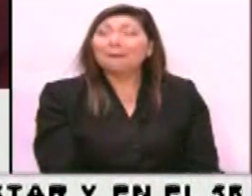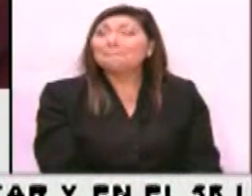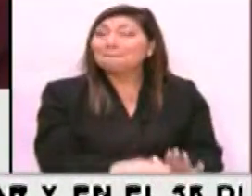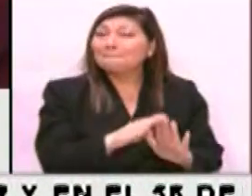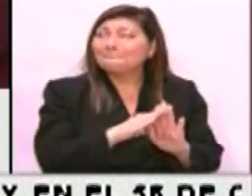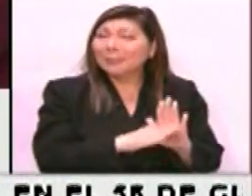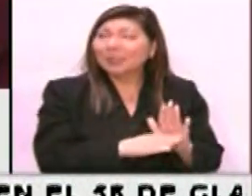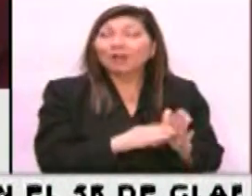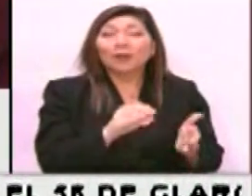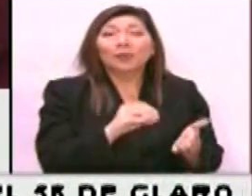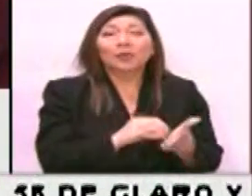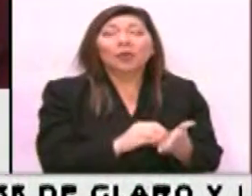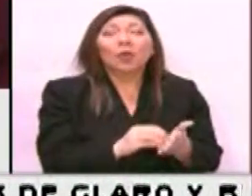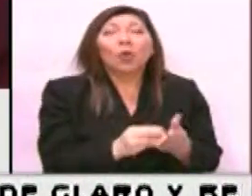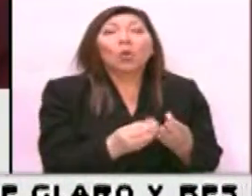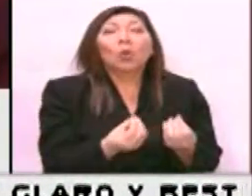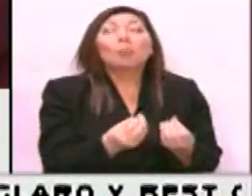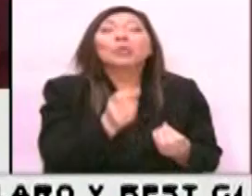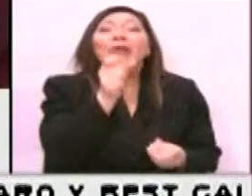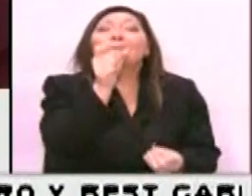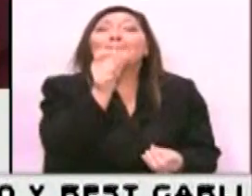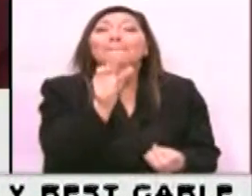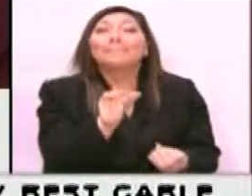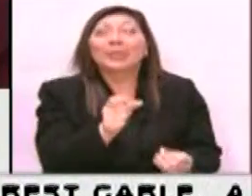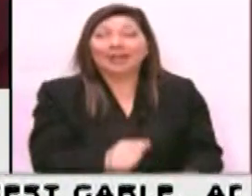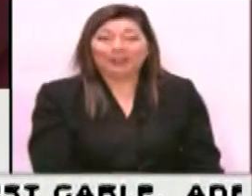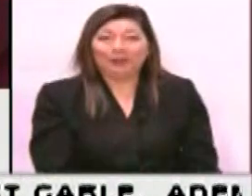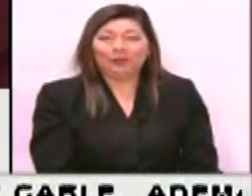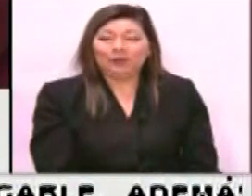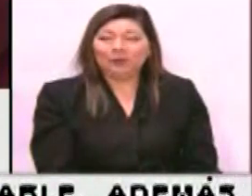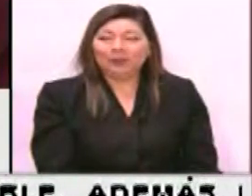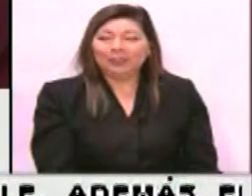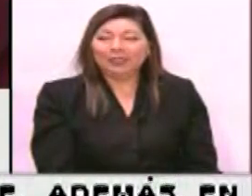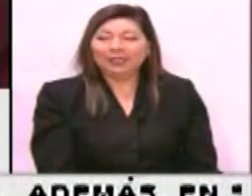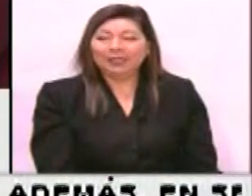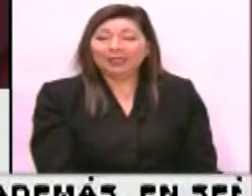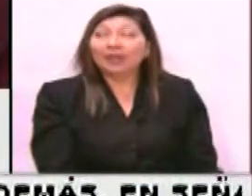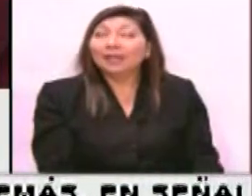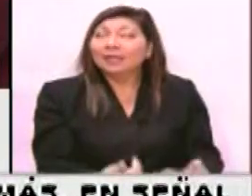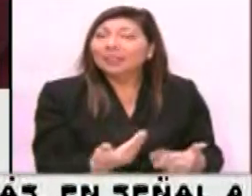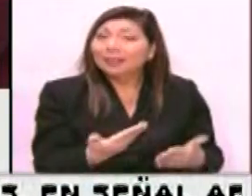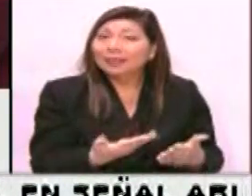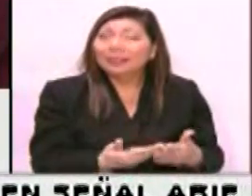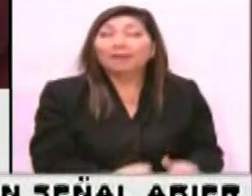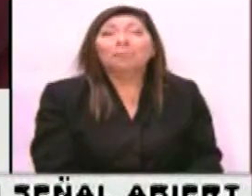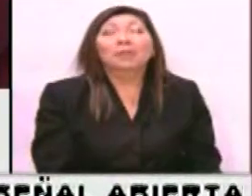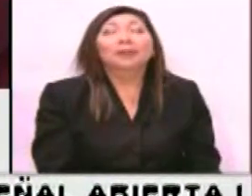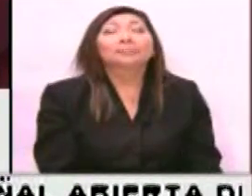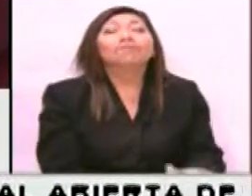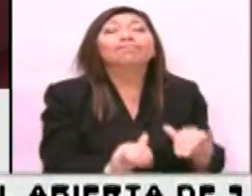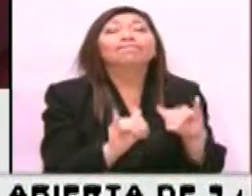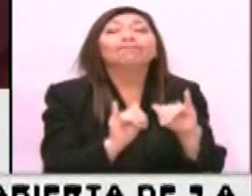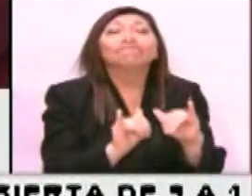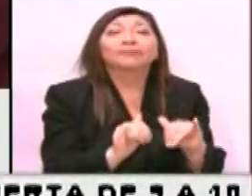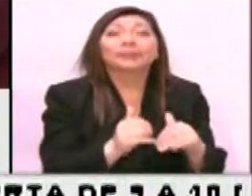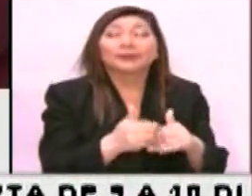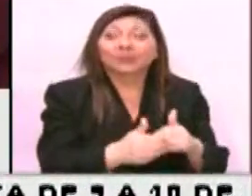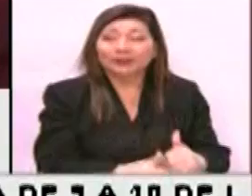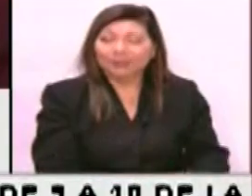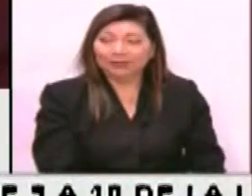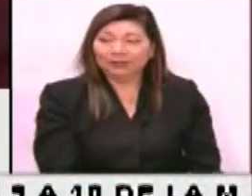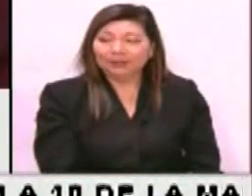menos con ensañamiento con una persona que a los años que tenía se planteó como